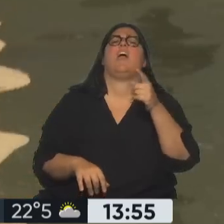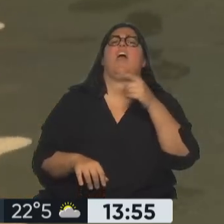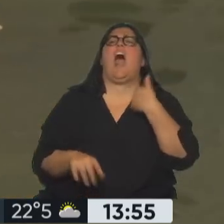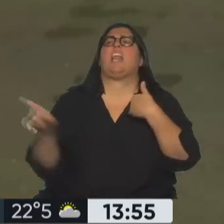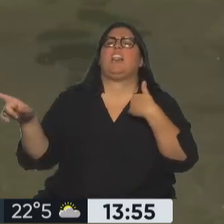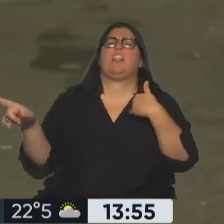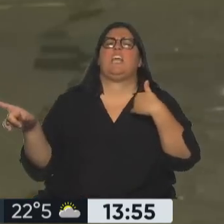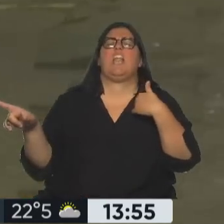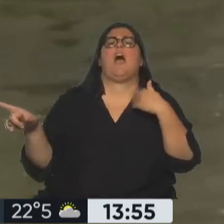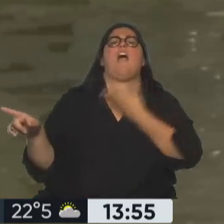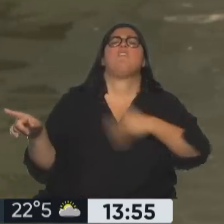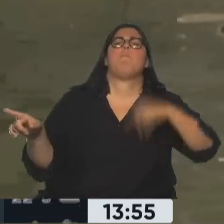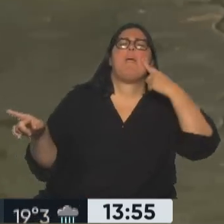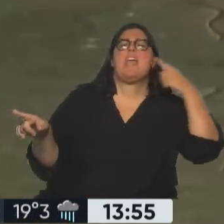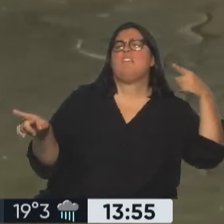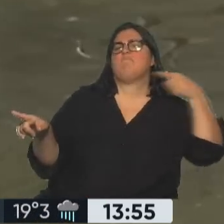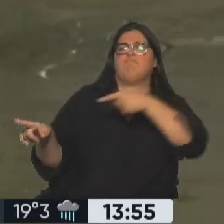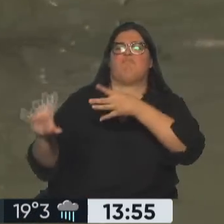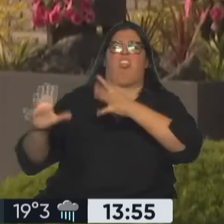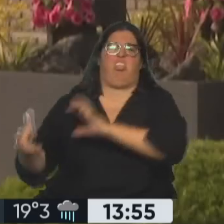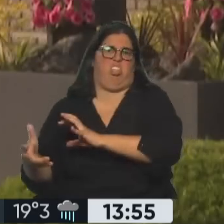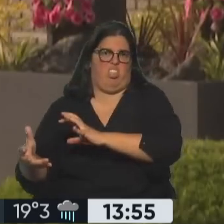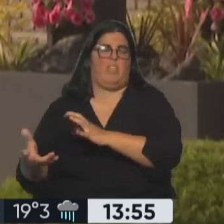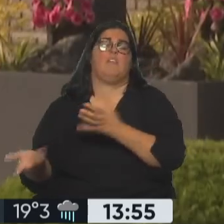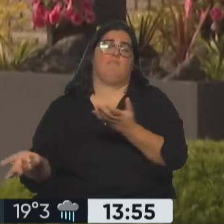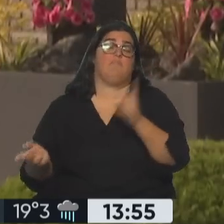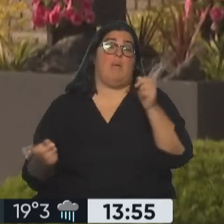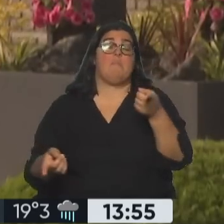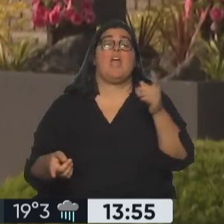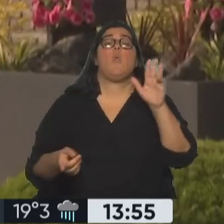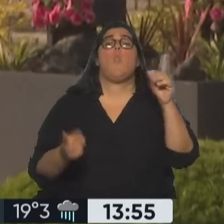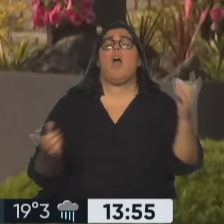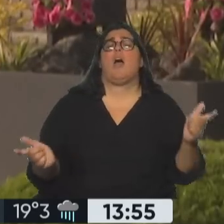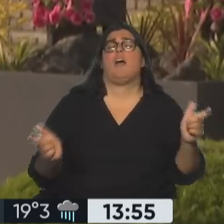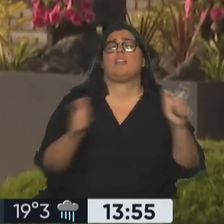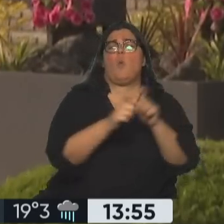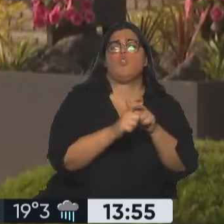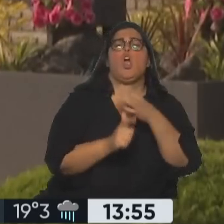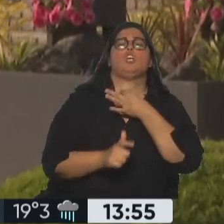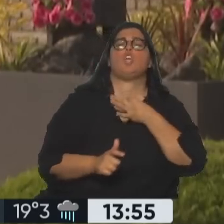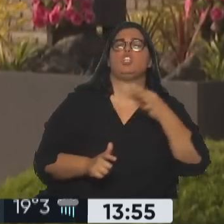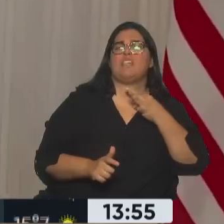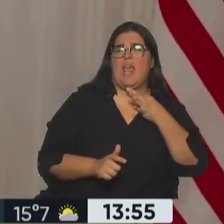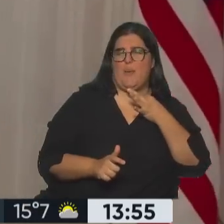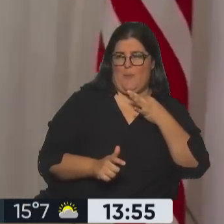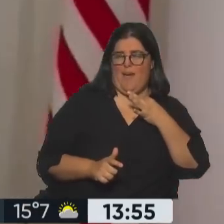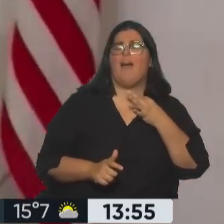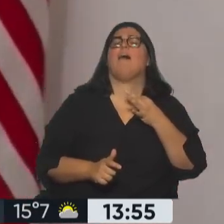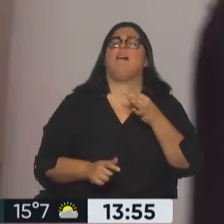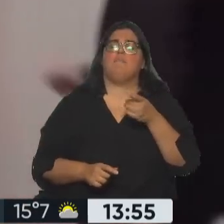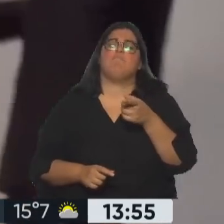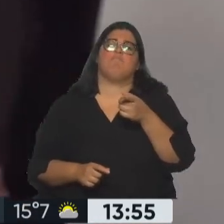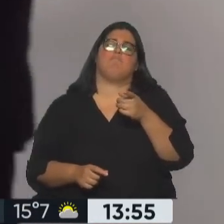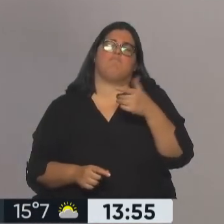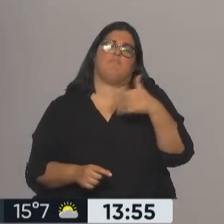utilizó el mandatario brasileño, que además se reunió con la titular del Fondo Monetario. Estamos hablando de Kristalina Georgieva, así que conoceremos seguramente más